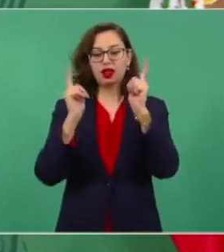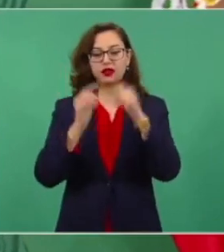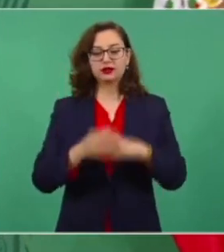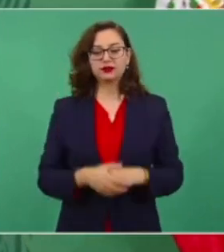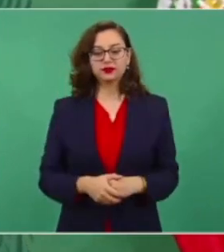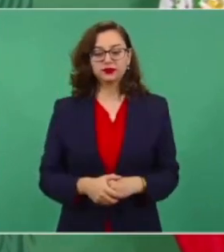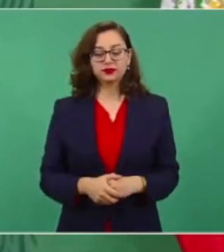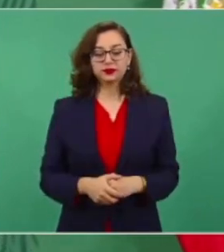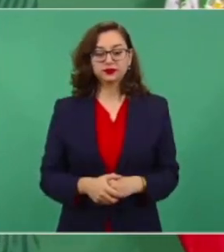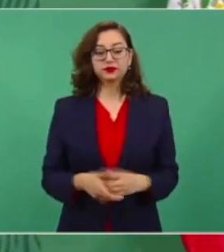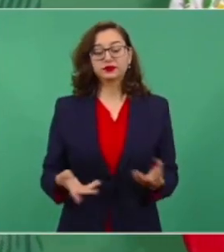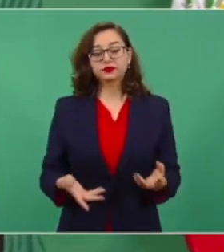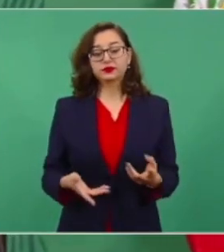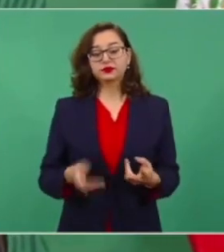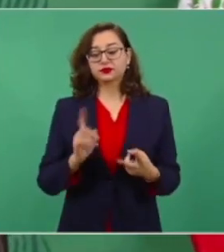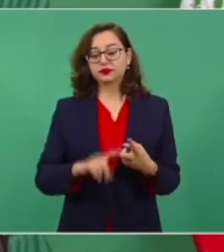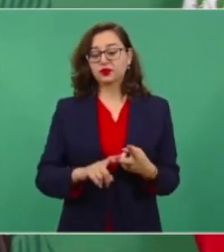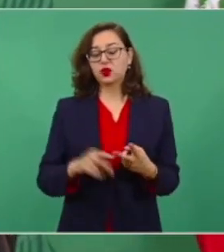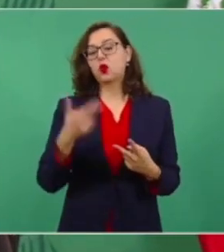Hugo Sánchez